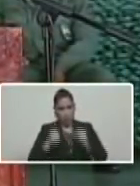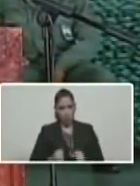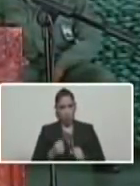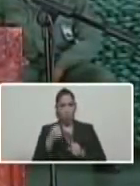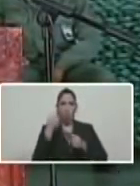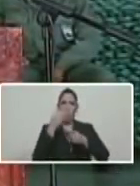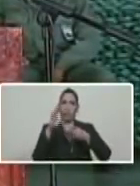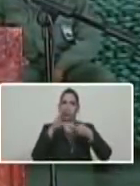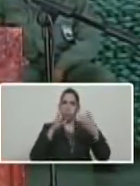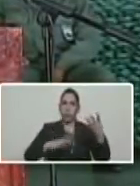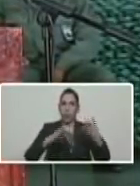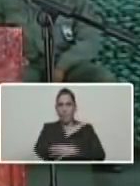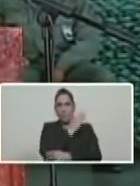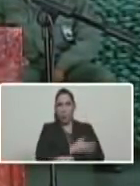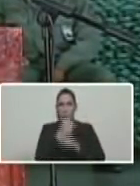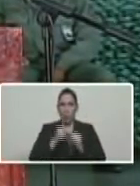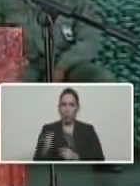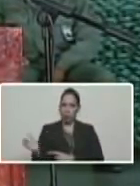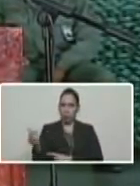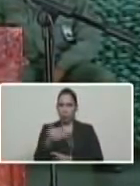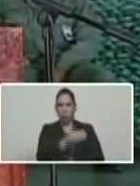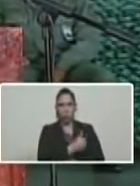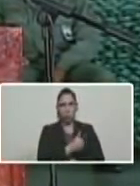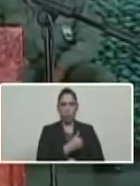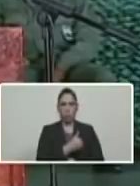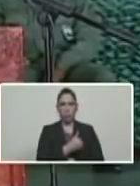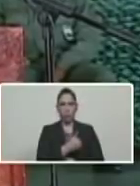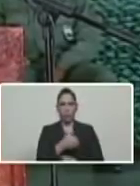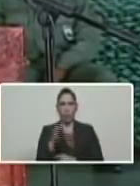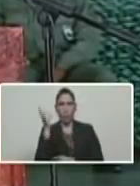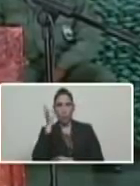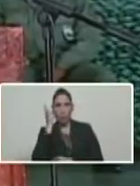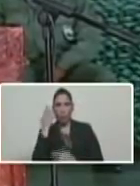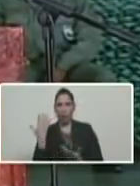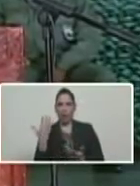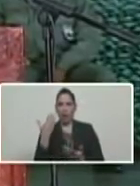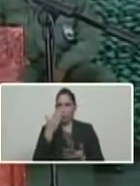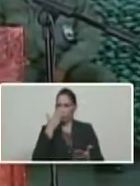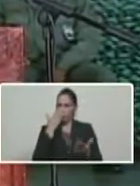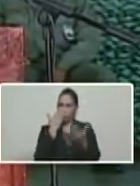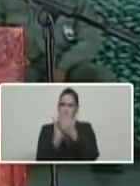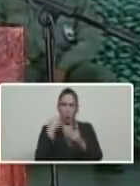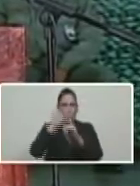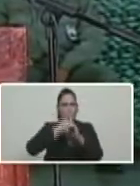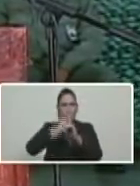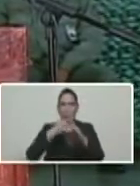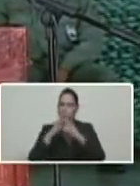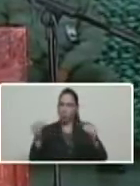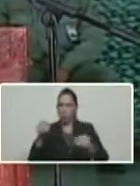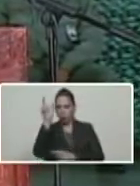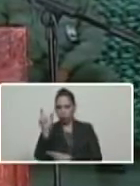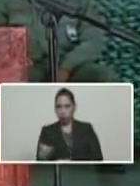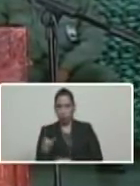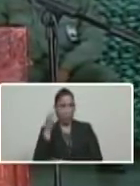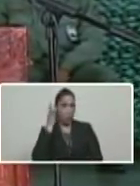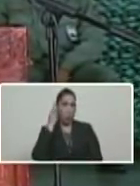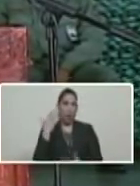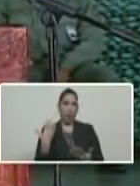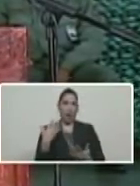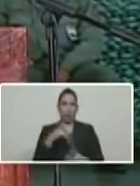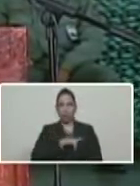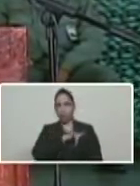por el empoderamiento de la mujer en todos los frentes de lucha. Esa mujer que hoy se ve representada en todas esas damas del